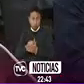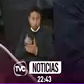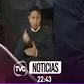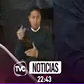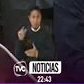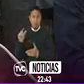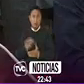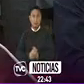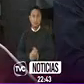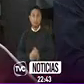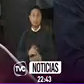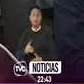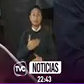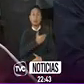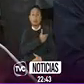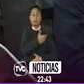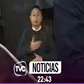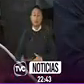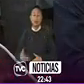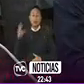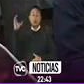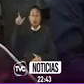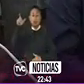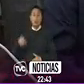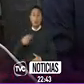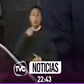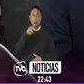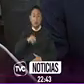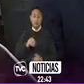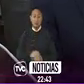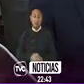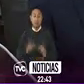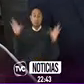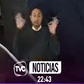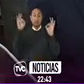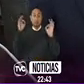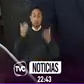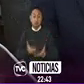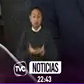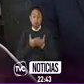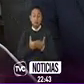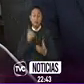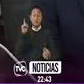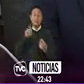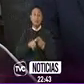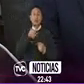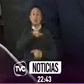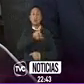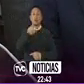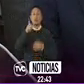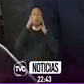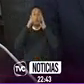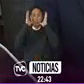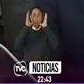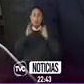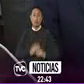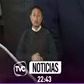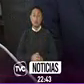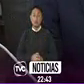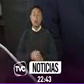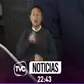El presidente Petro nos dijo, les doy electricidad hasta el 31 de diciembre.